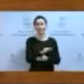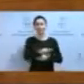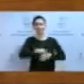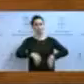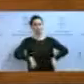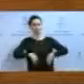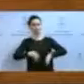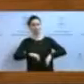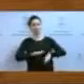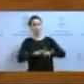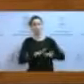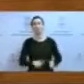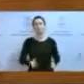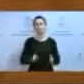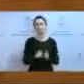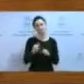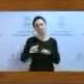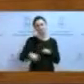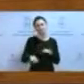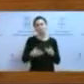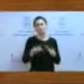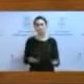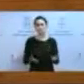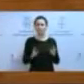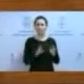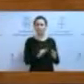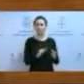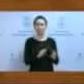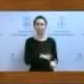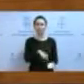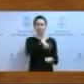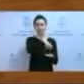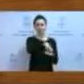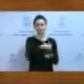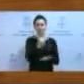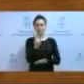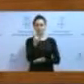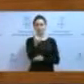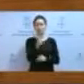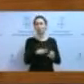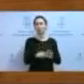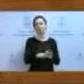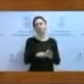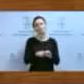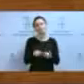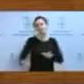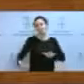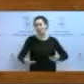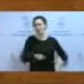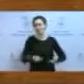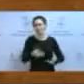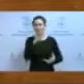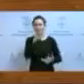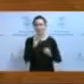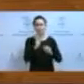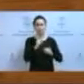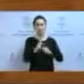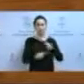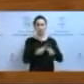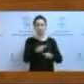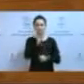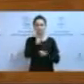dependiente, ha supuesto que este tipo de centros de apoyo cubra el hueco, cada vez mayor, que las familias donde los dos